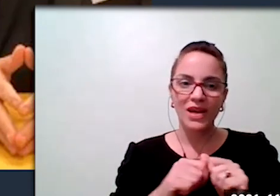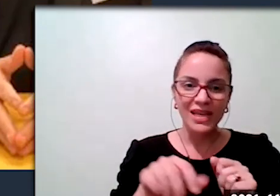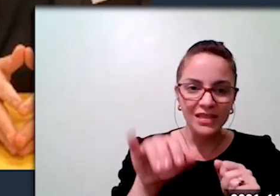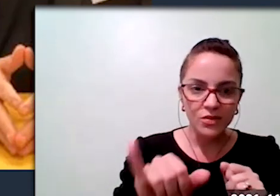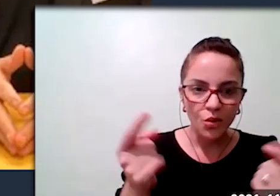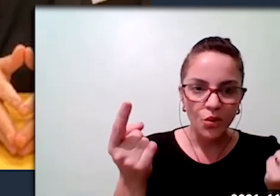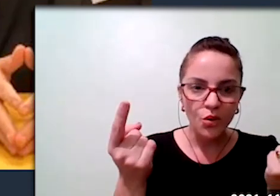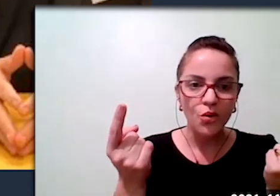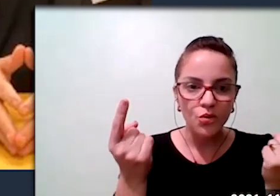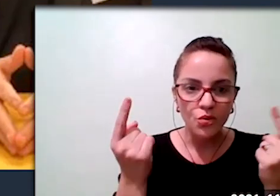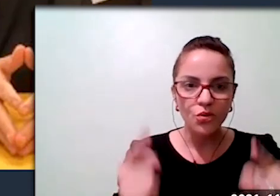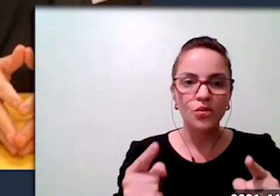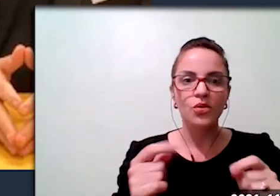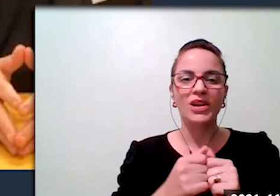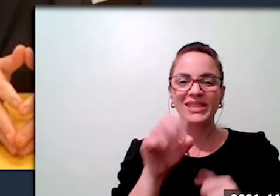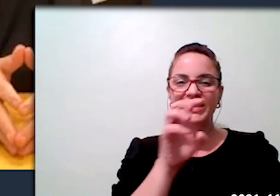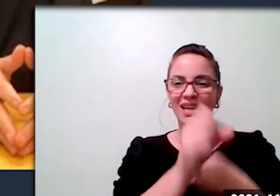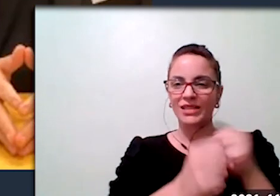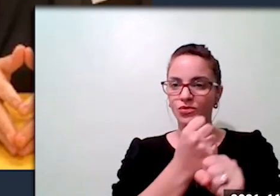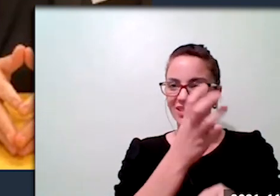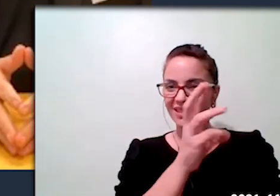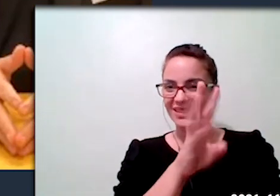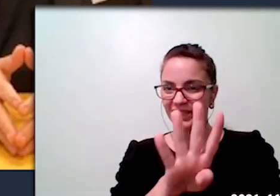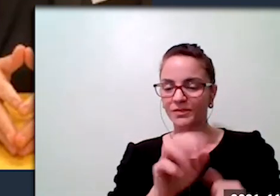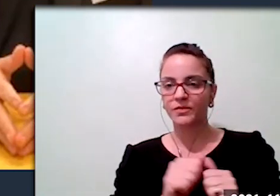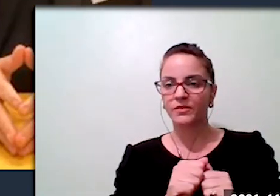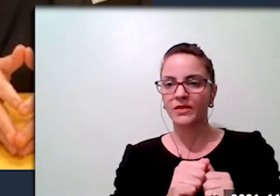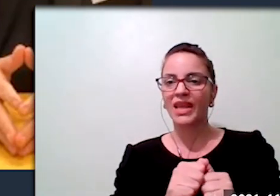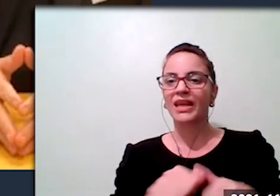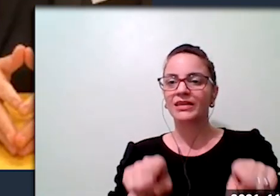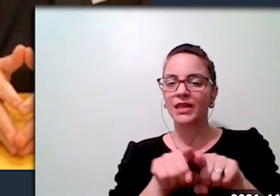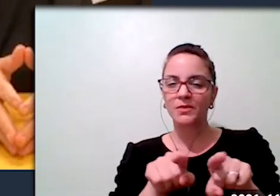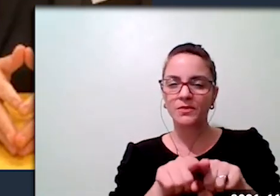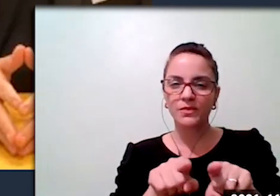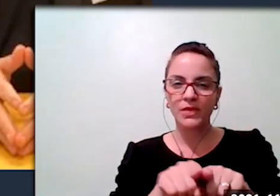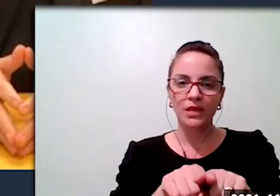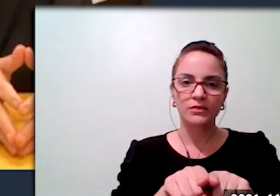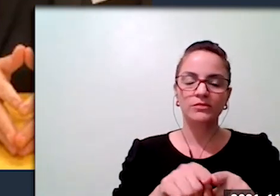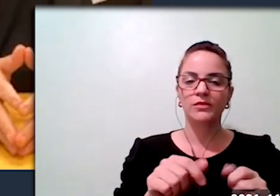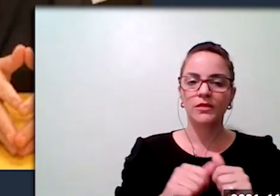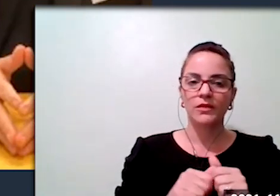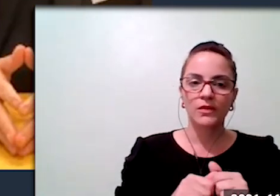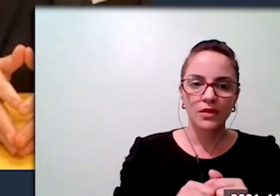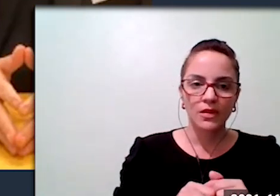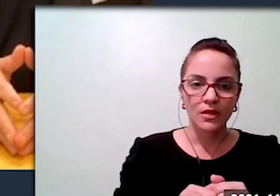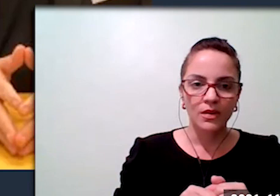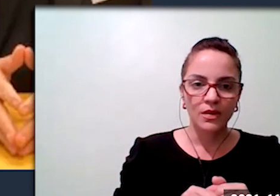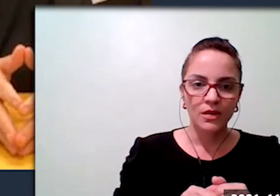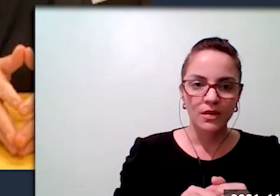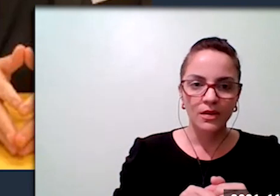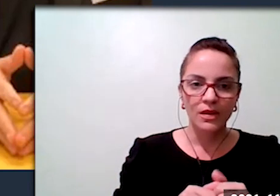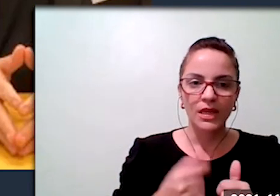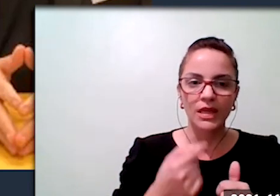1964, estupenda. Sede ordenadora de poderes políticos y religiosos, la ciudad caribeña no deja de